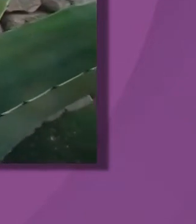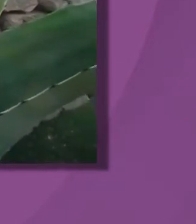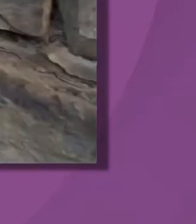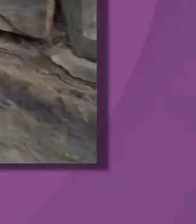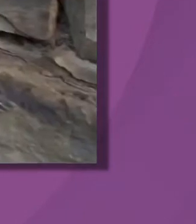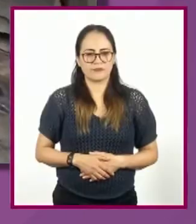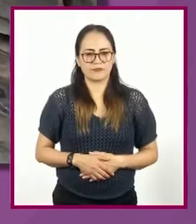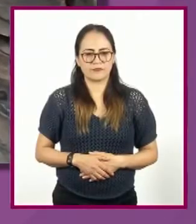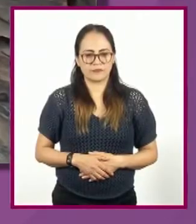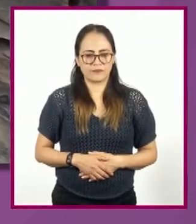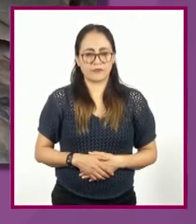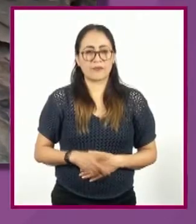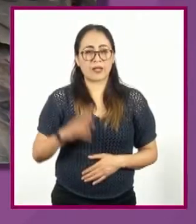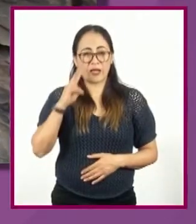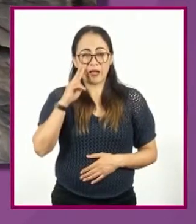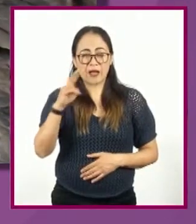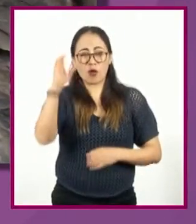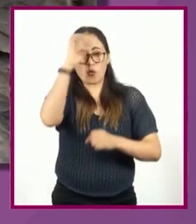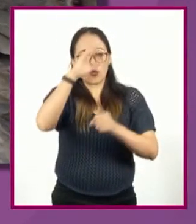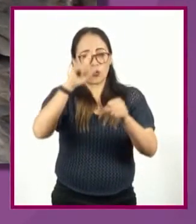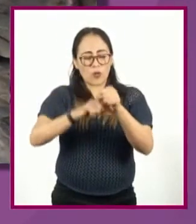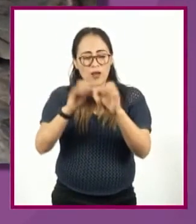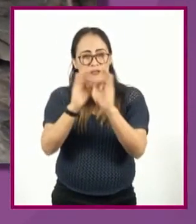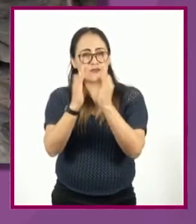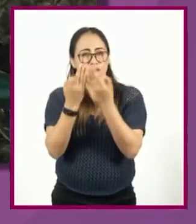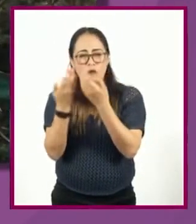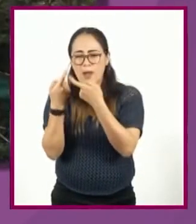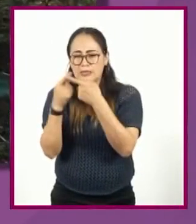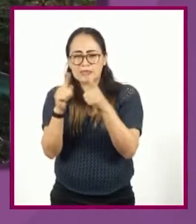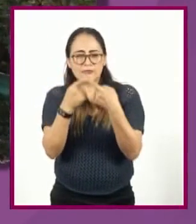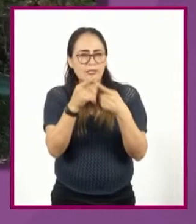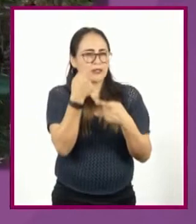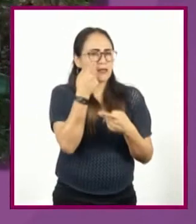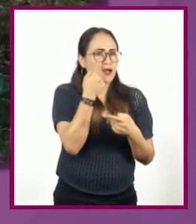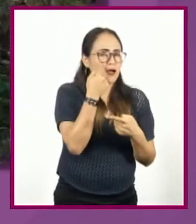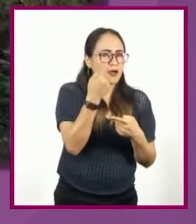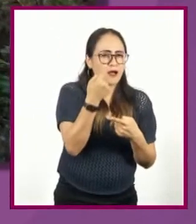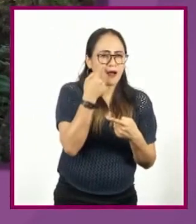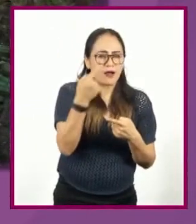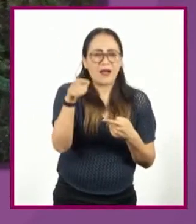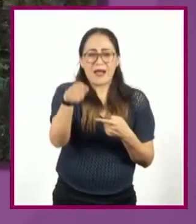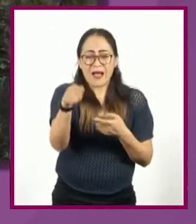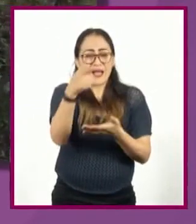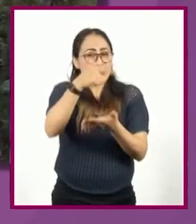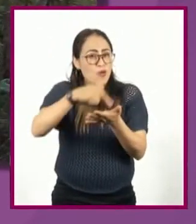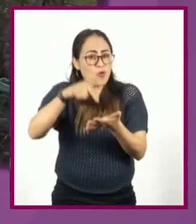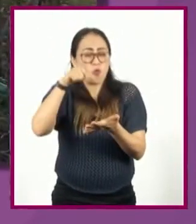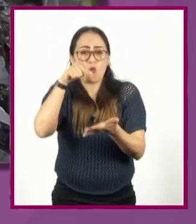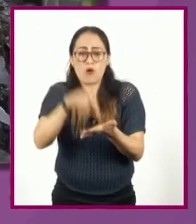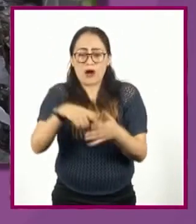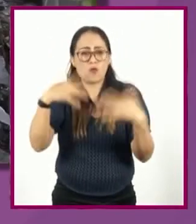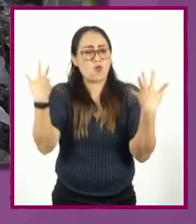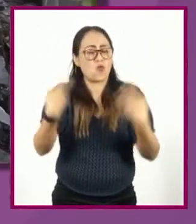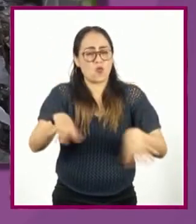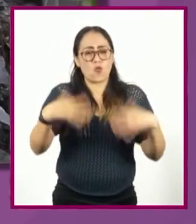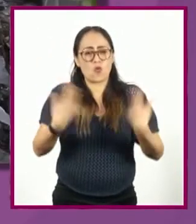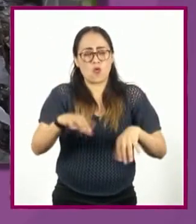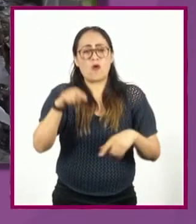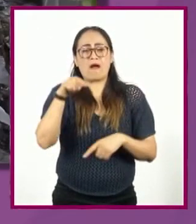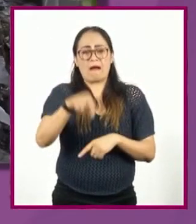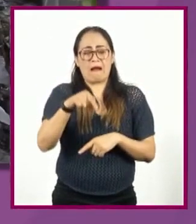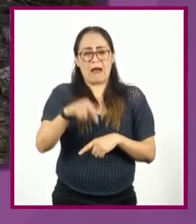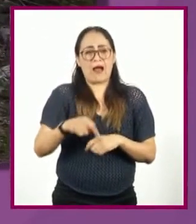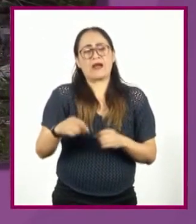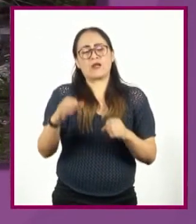través de sus manifestaciones culturales, podemos saber que aquí se conformó una de las cunas de la civilización